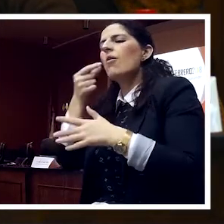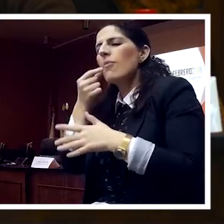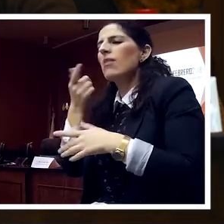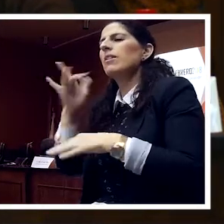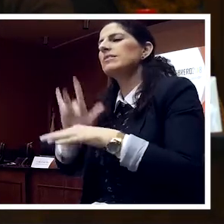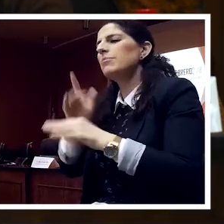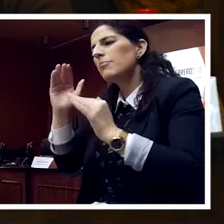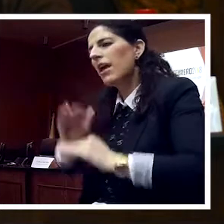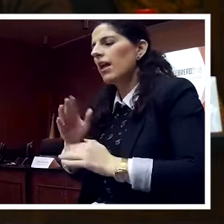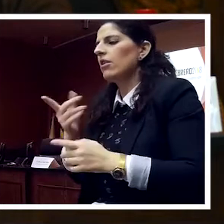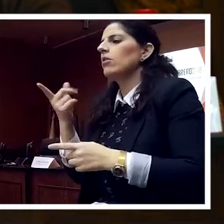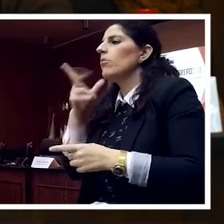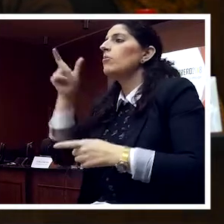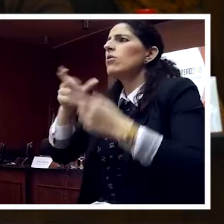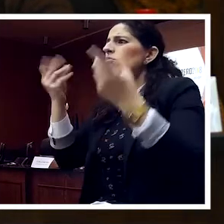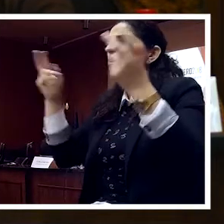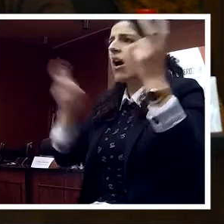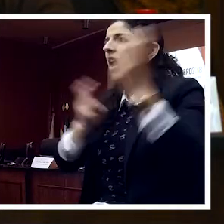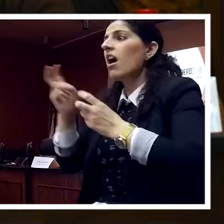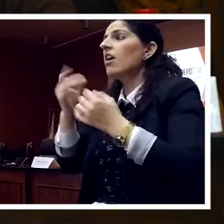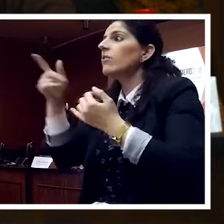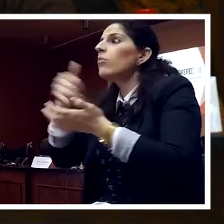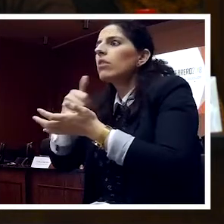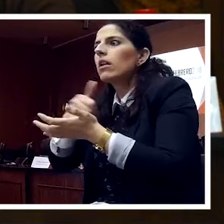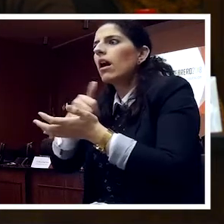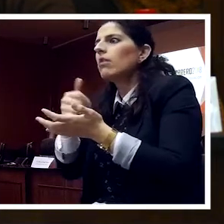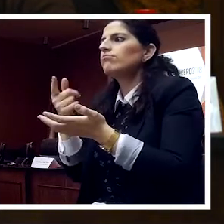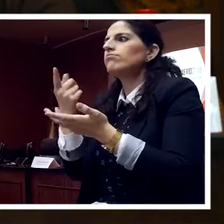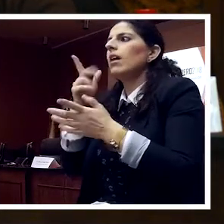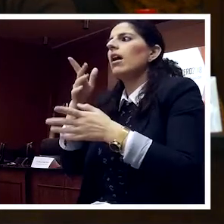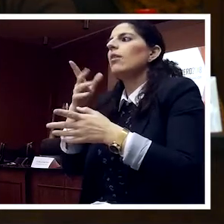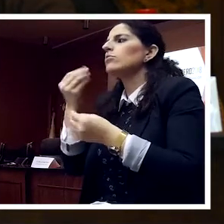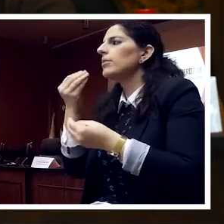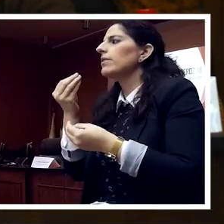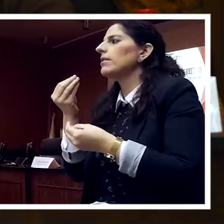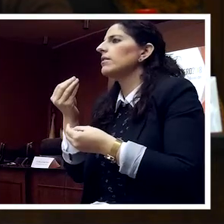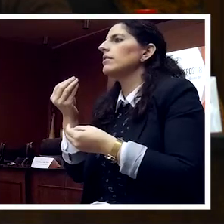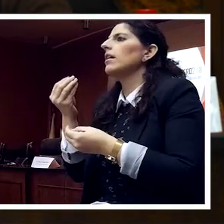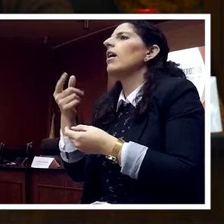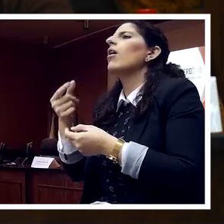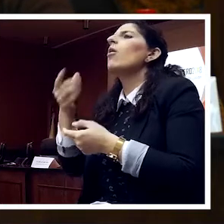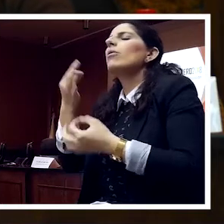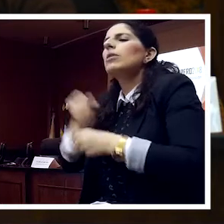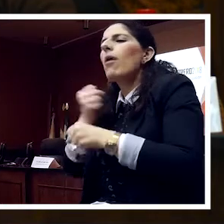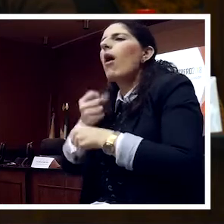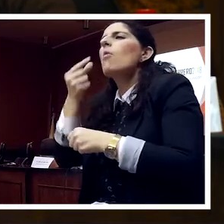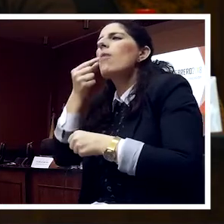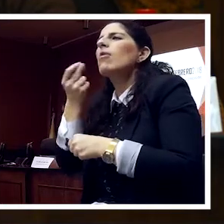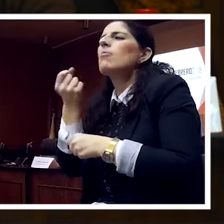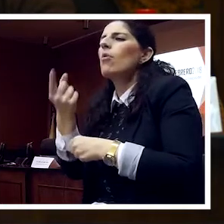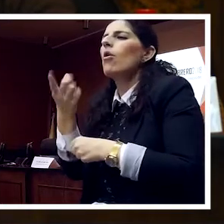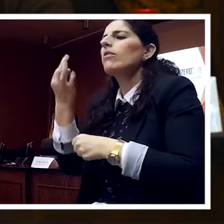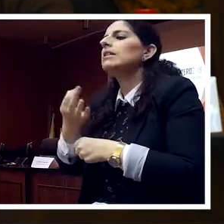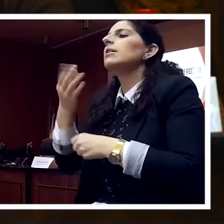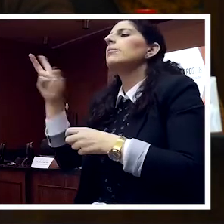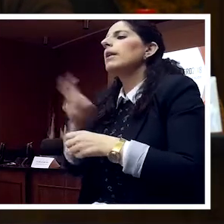se concentra en una cantidad de enfermos frágiles. El hecho de que nosotros, esta humanización, creo que lleva como